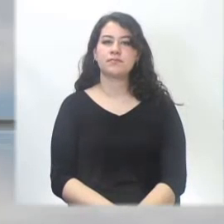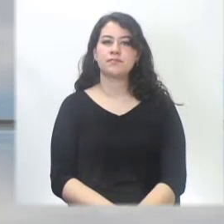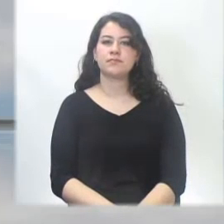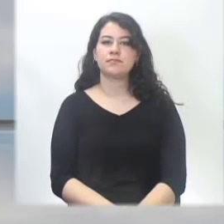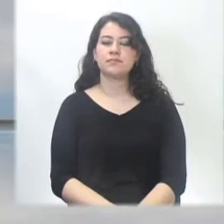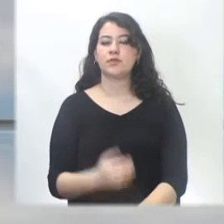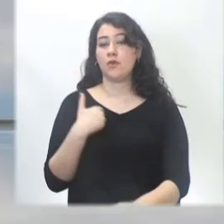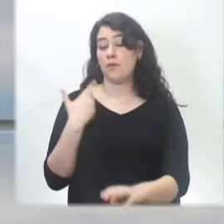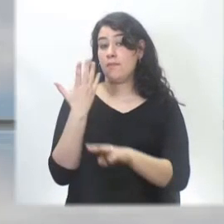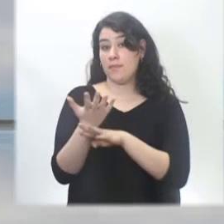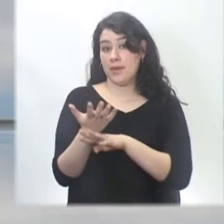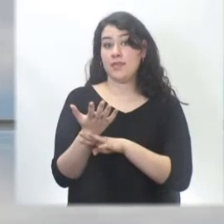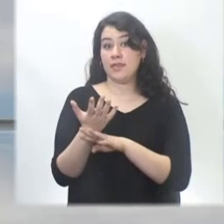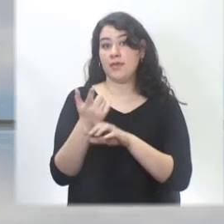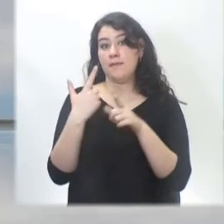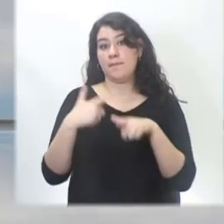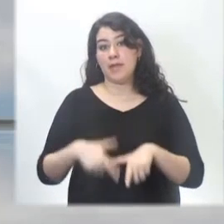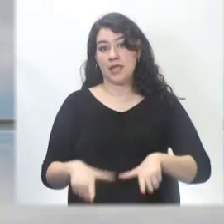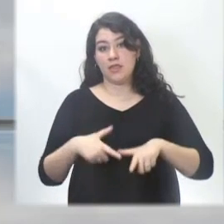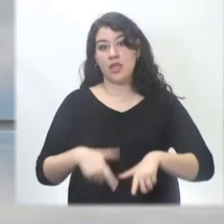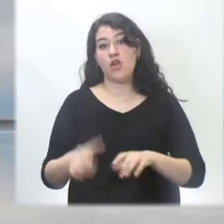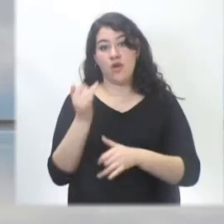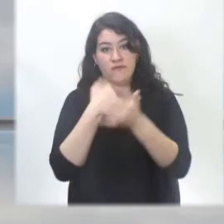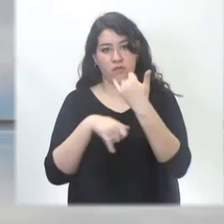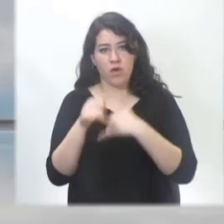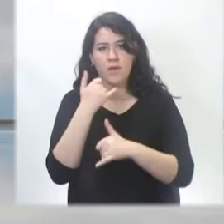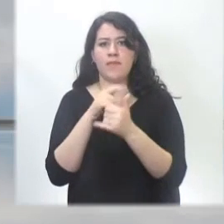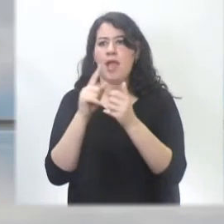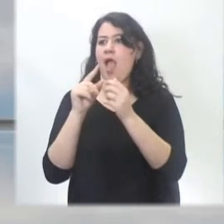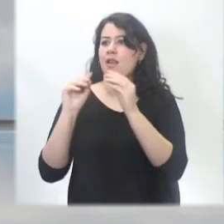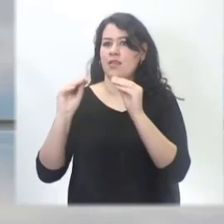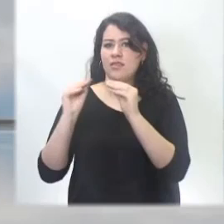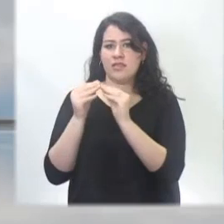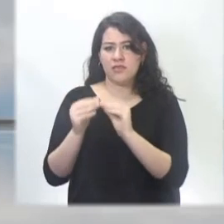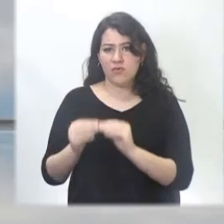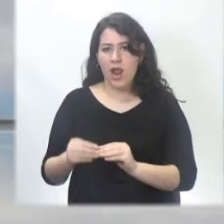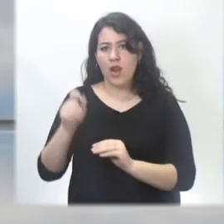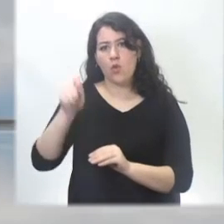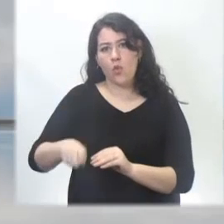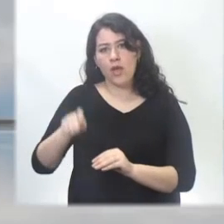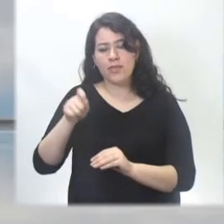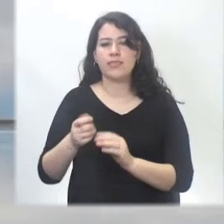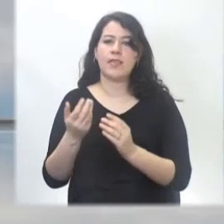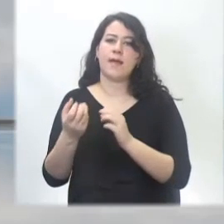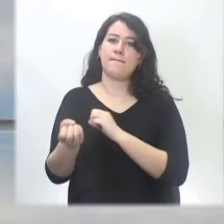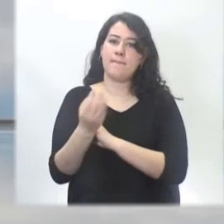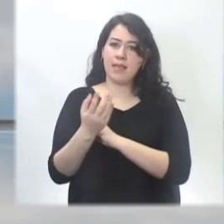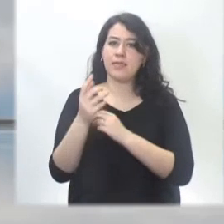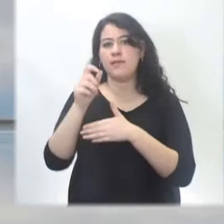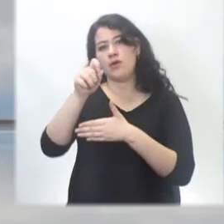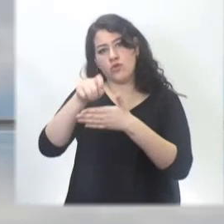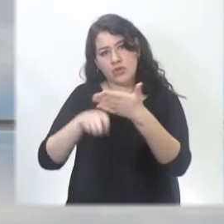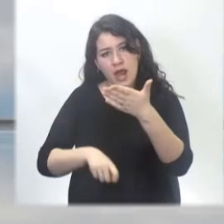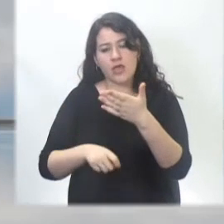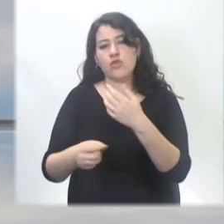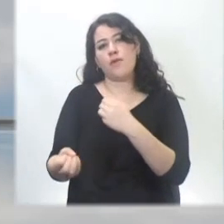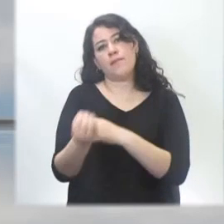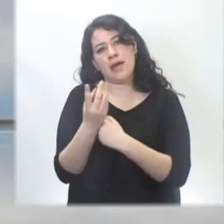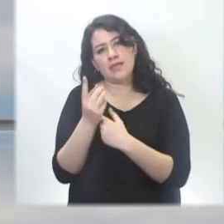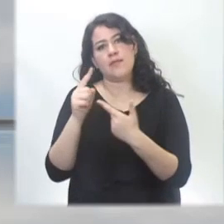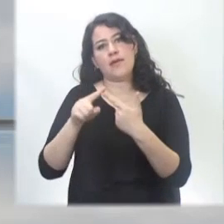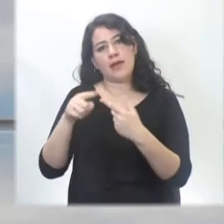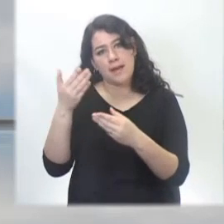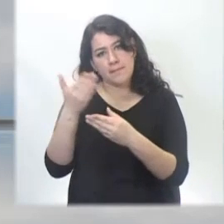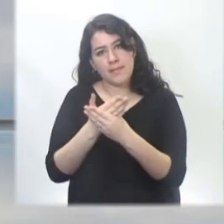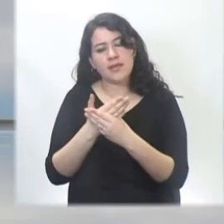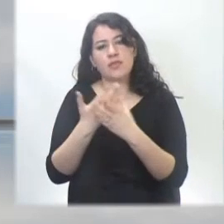Realicé pedido de informe al Ministerio de Defensa Nacional, al Tribunal de Cuentas, pidiendo el contrato, pidiendo la carpeta.